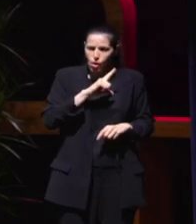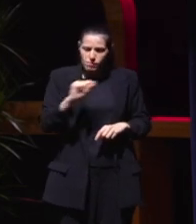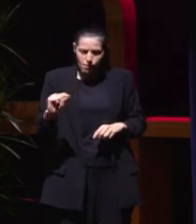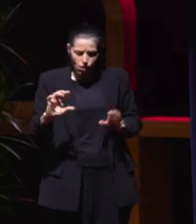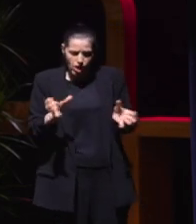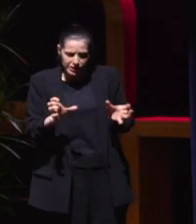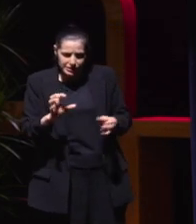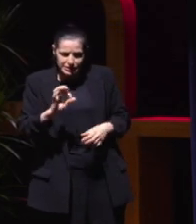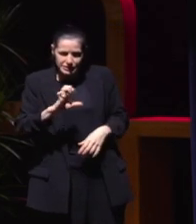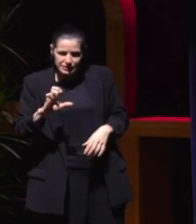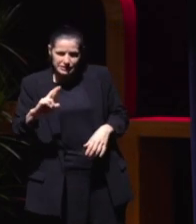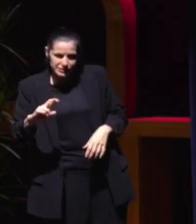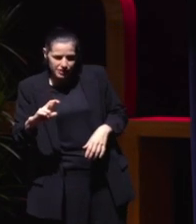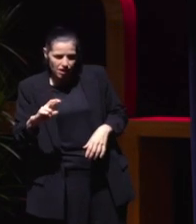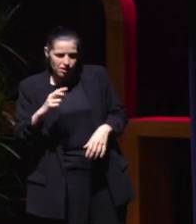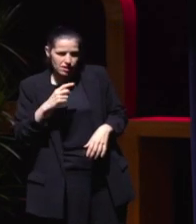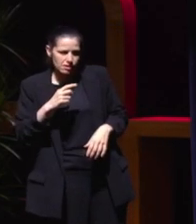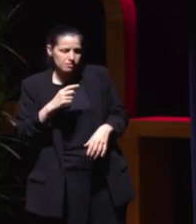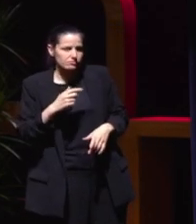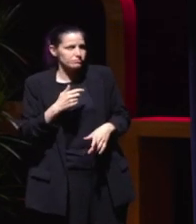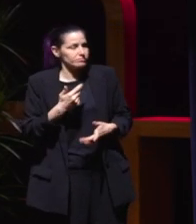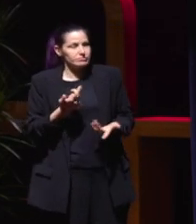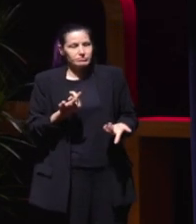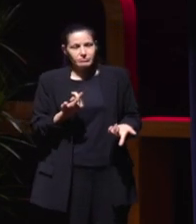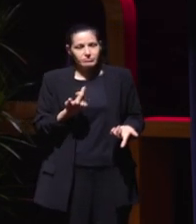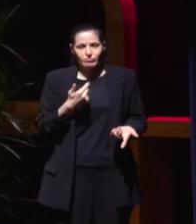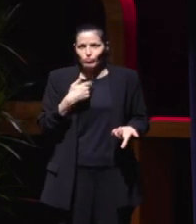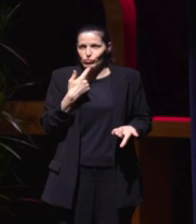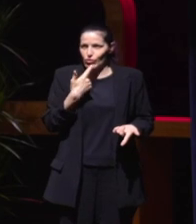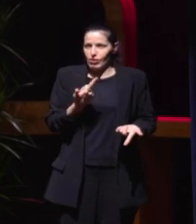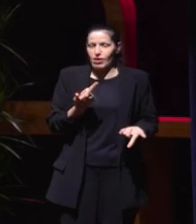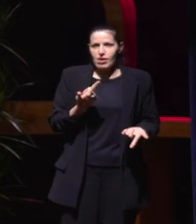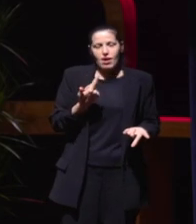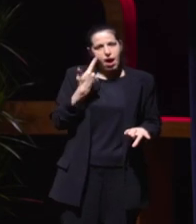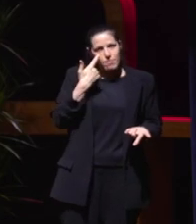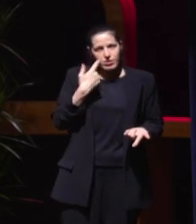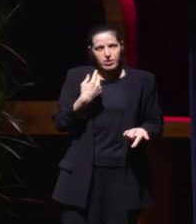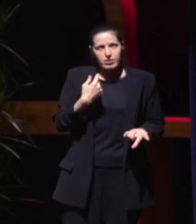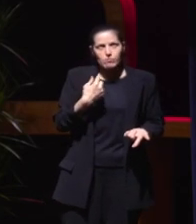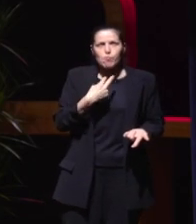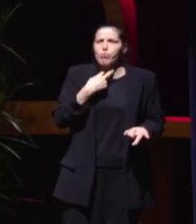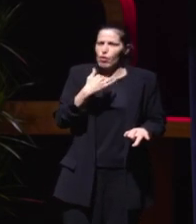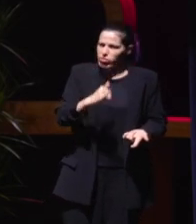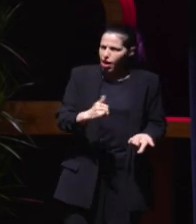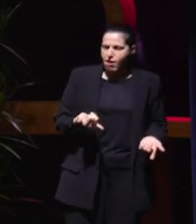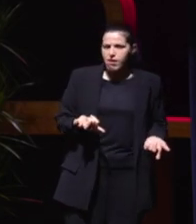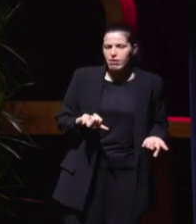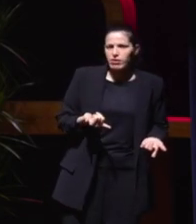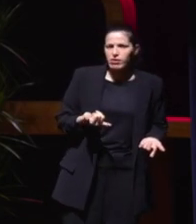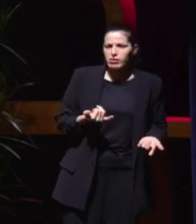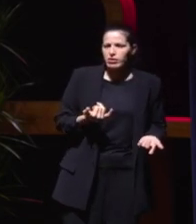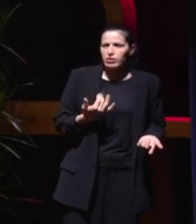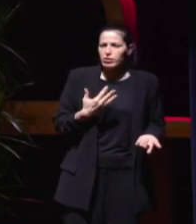mi Script dejándoles ahí porque yo dije tía tú tienes una voz y yo aproveché ese